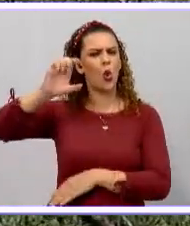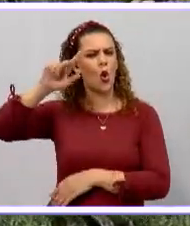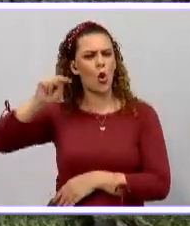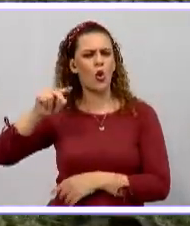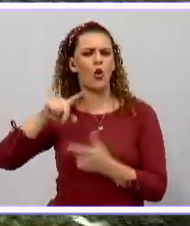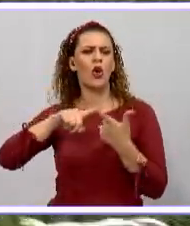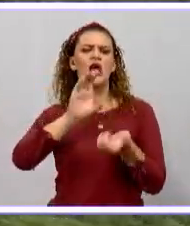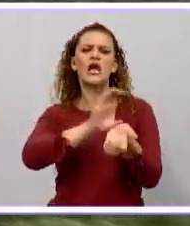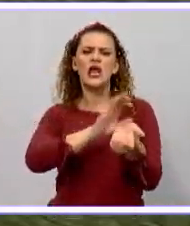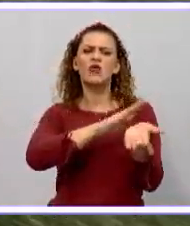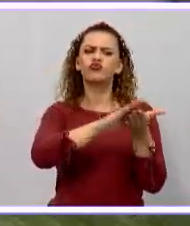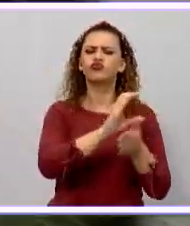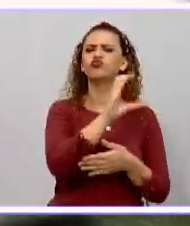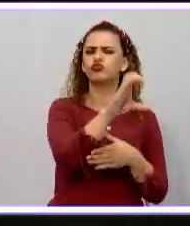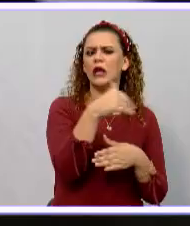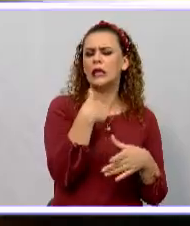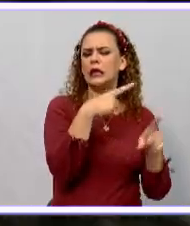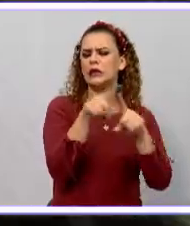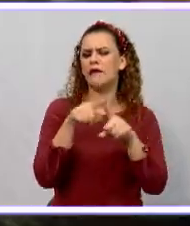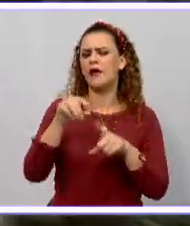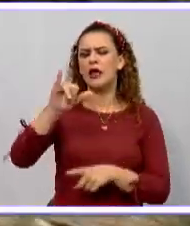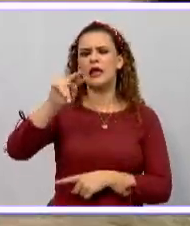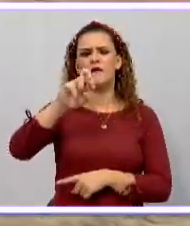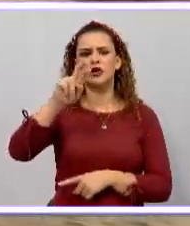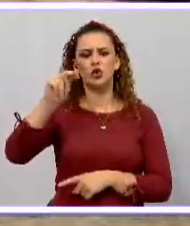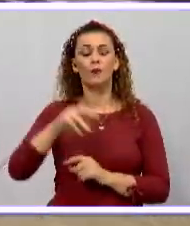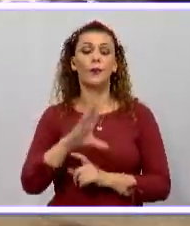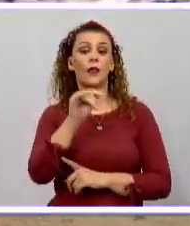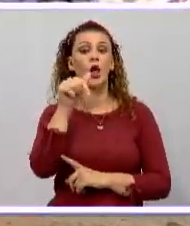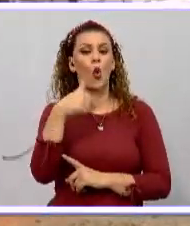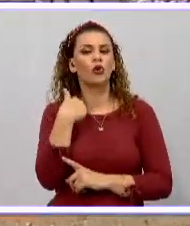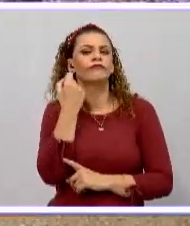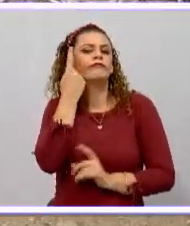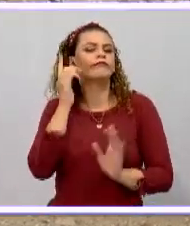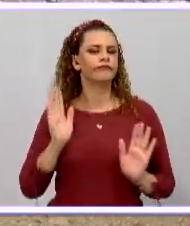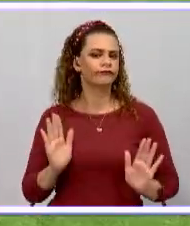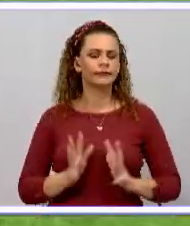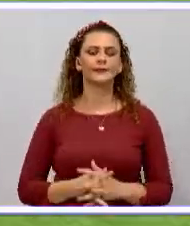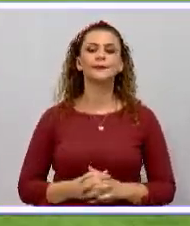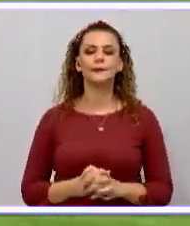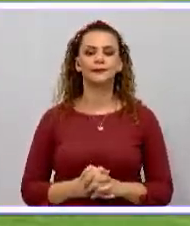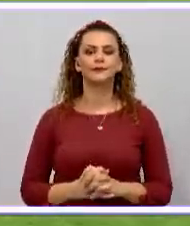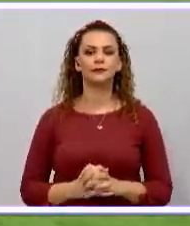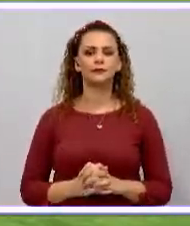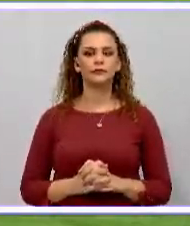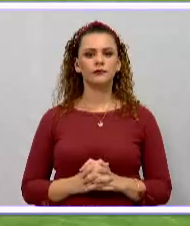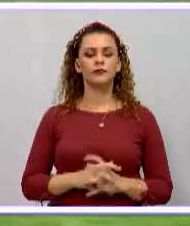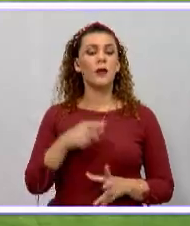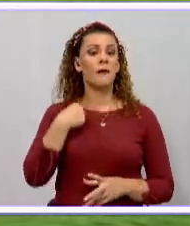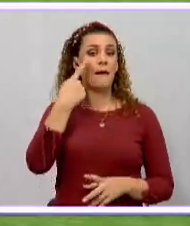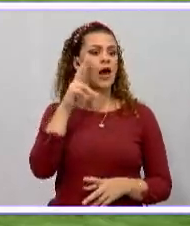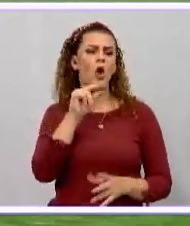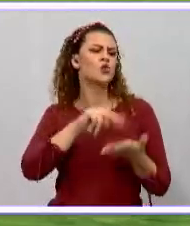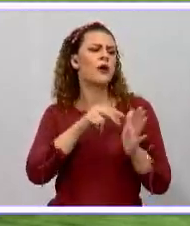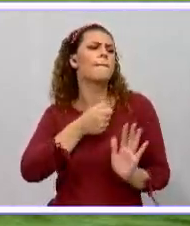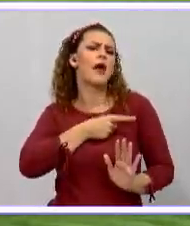inversiones En clínicas verdad también Yo hoy llegaba a la conclusión y me parece que no